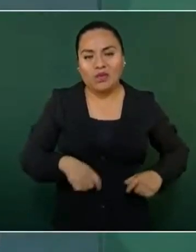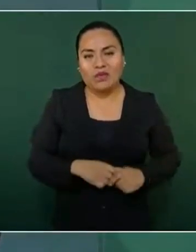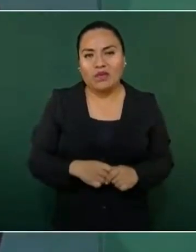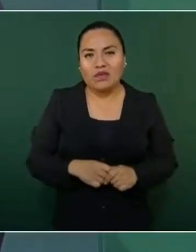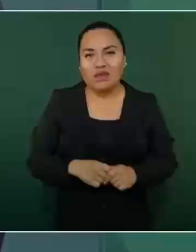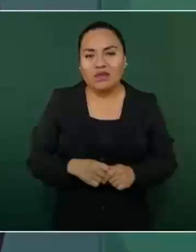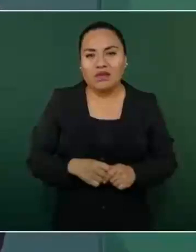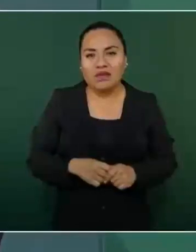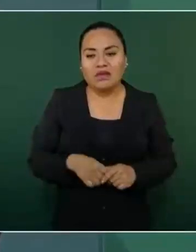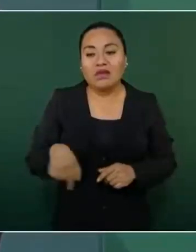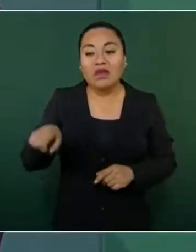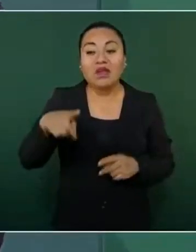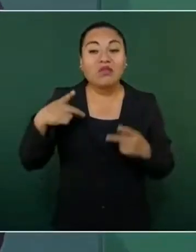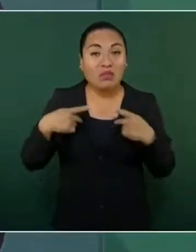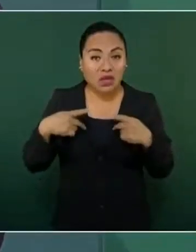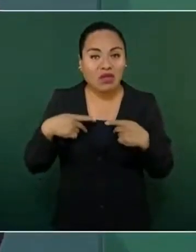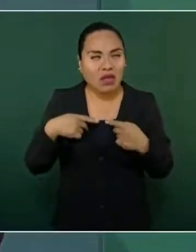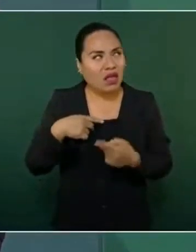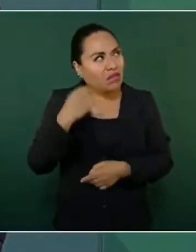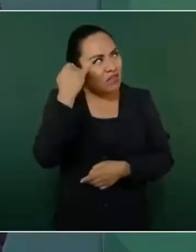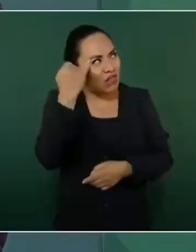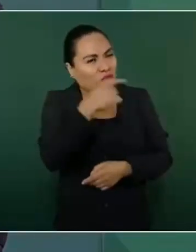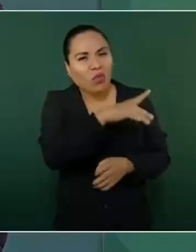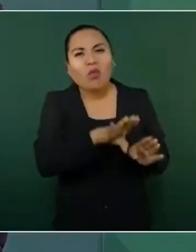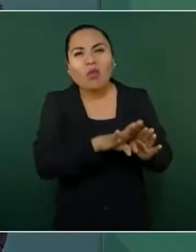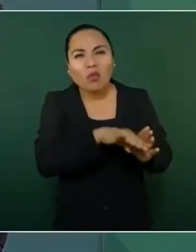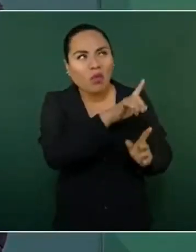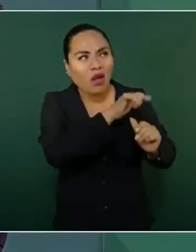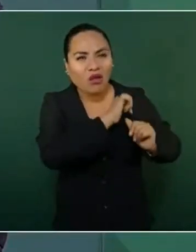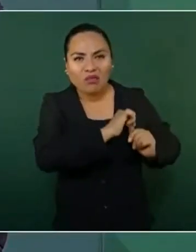si roban arriba, ¿por qué no voy a robar yo?